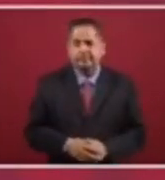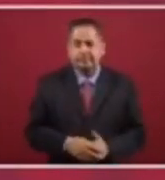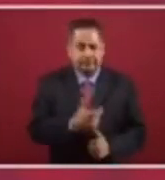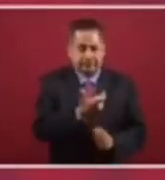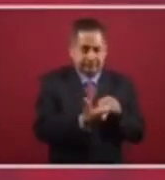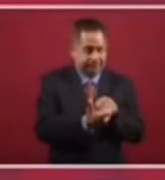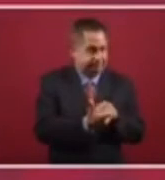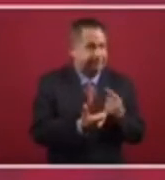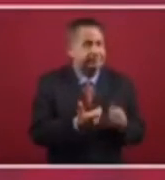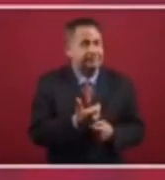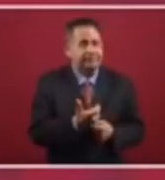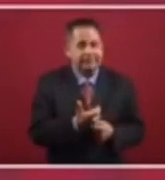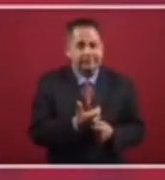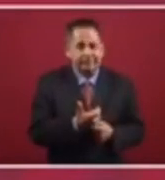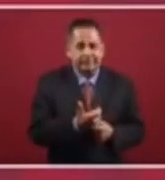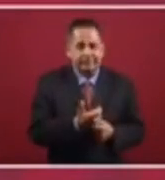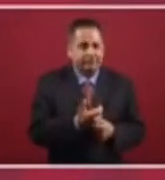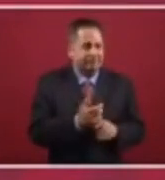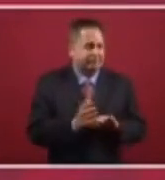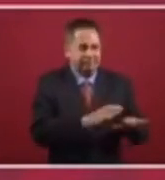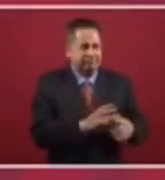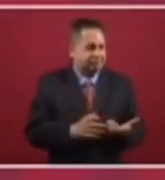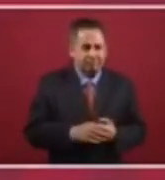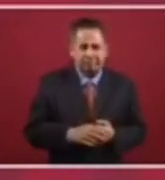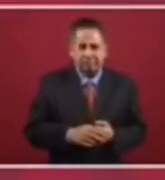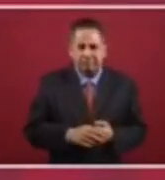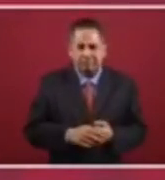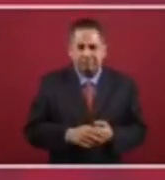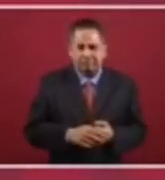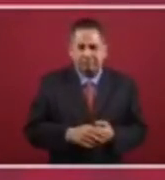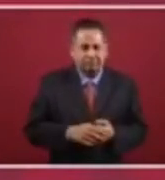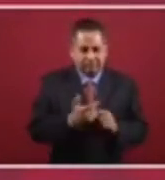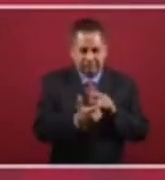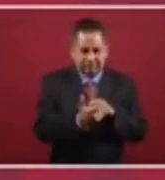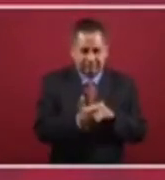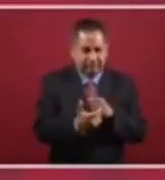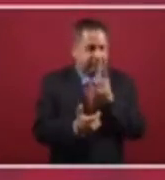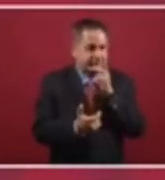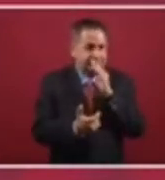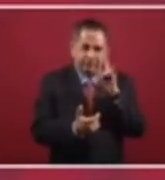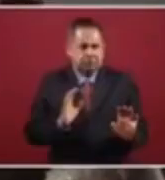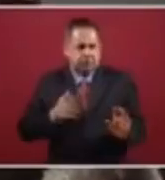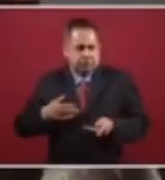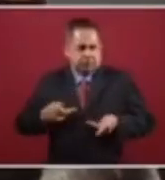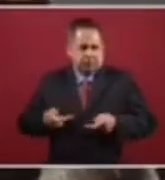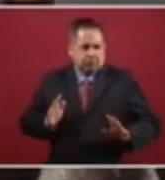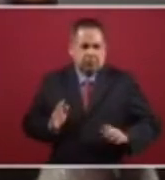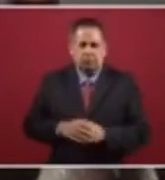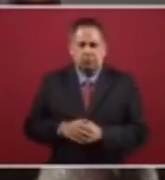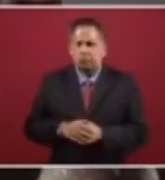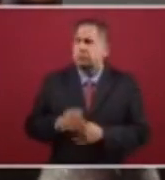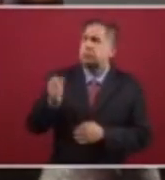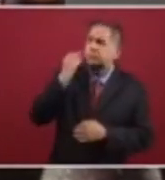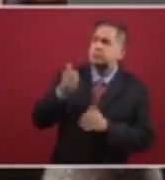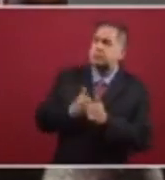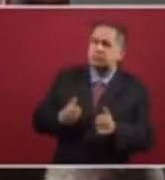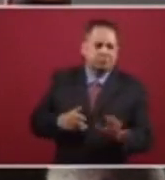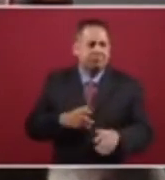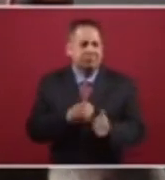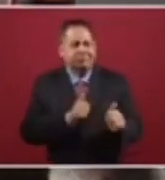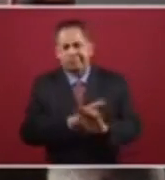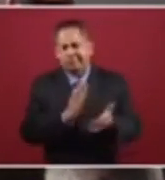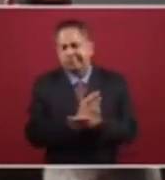Dinero es el papá o la mamá del diablo. ¿Cuándo podría retrasarlo, presidente?